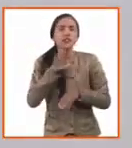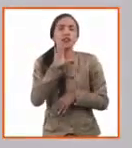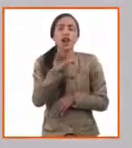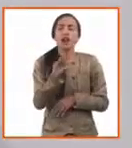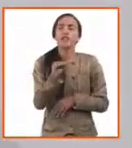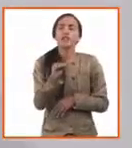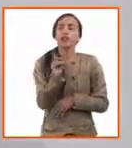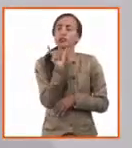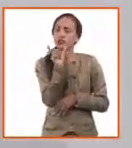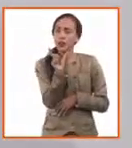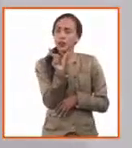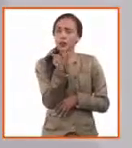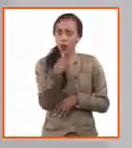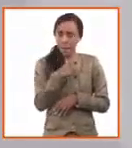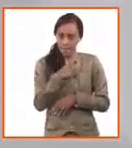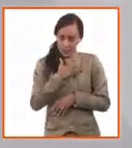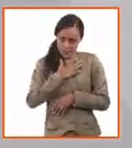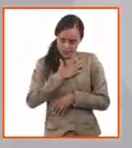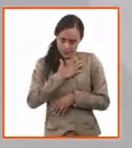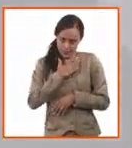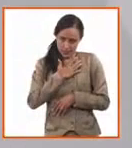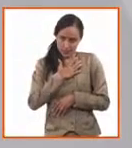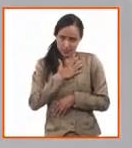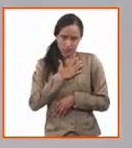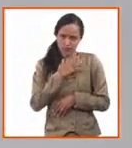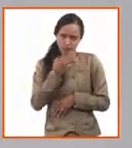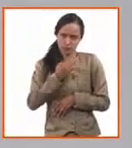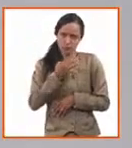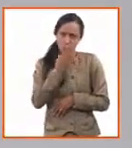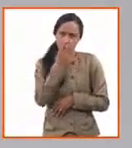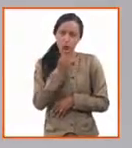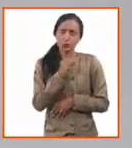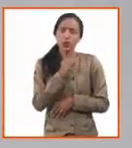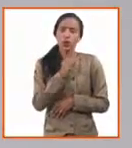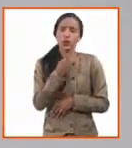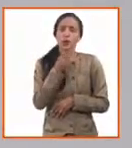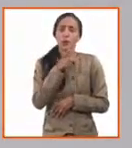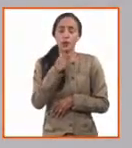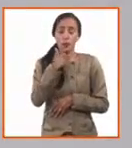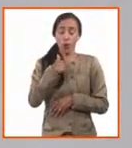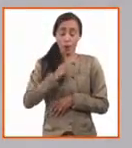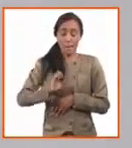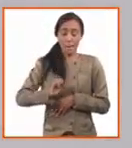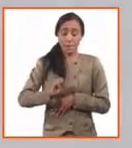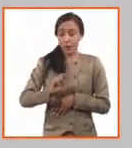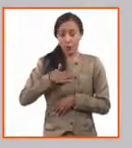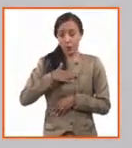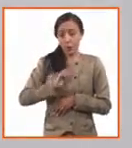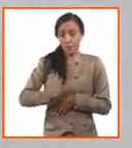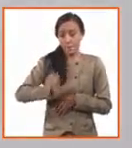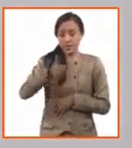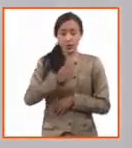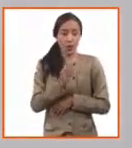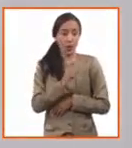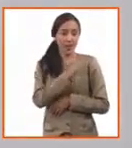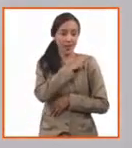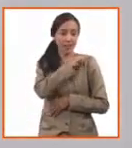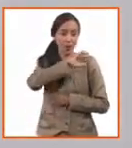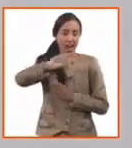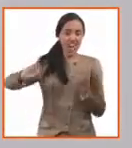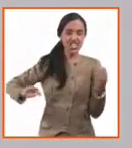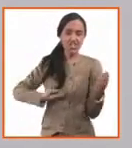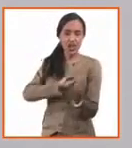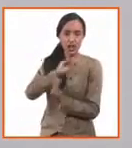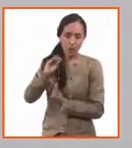un término que a mí por lo menos me siempre me impactó mucho que fue el del relevo no cuando uno se pone a ver la idea del